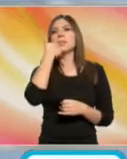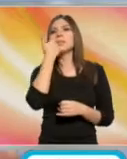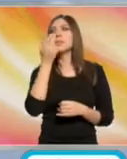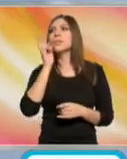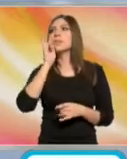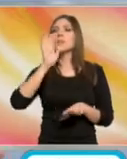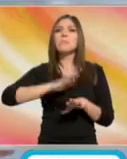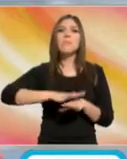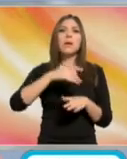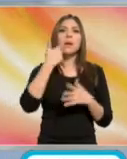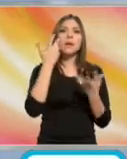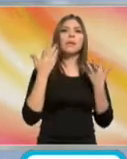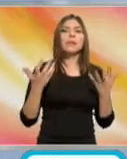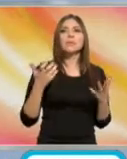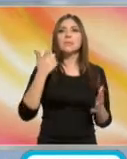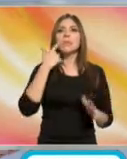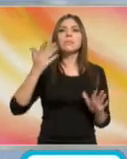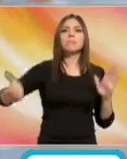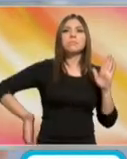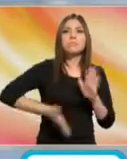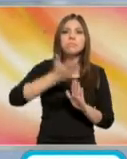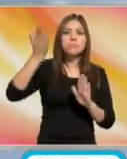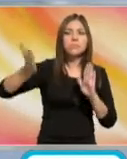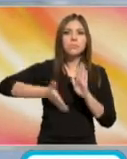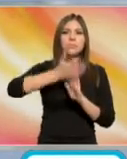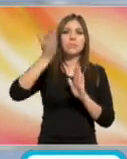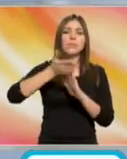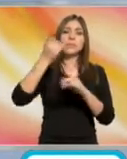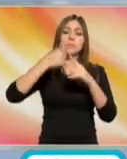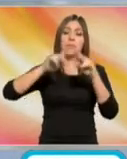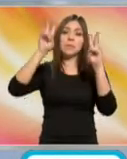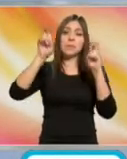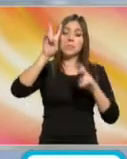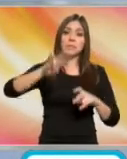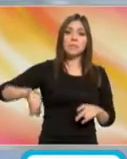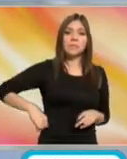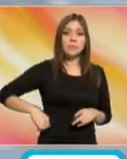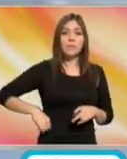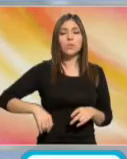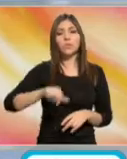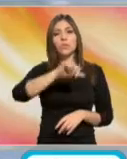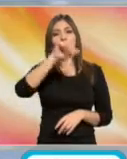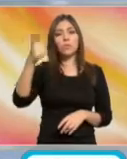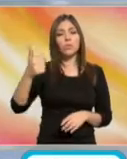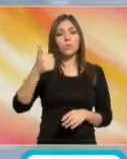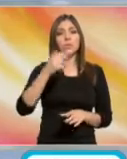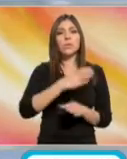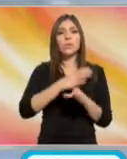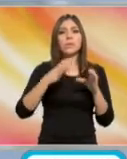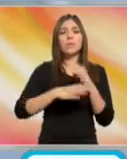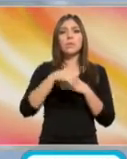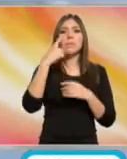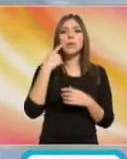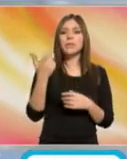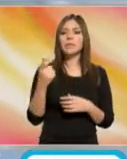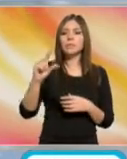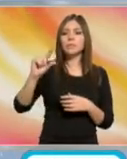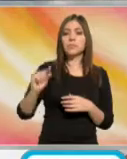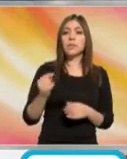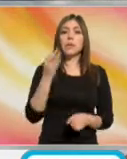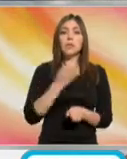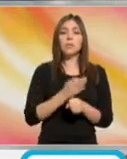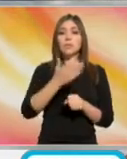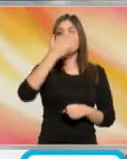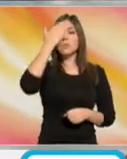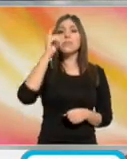que lo está trabajando a nivel estatal también, pero son dos temas muy interesantes. Otro tema en el recorte es, hasta el momento no